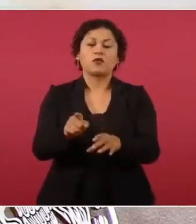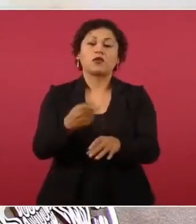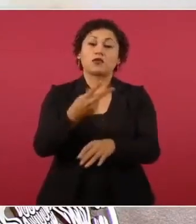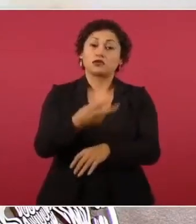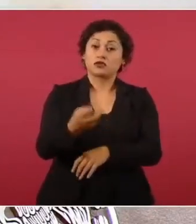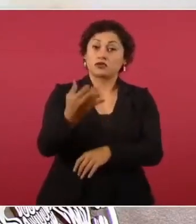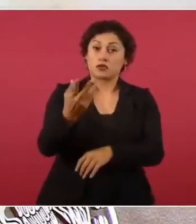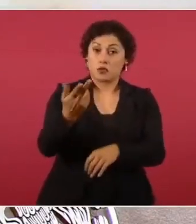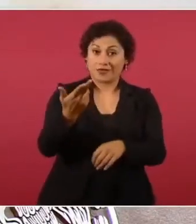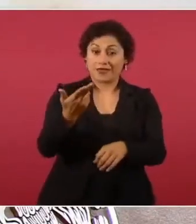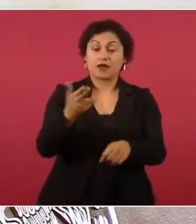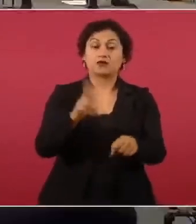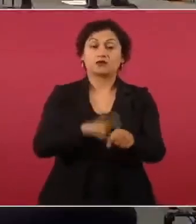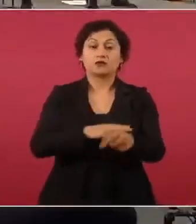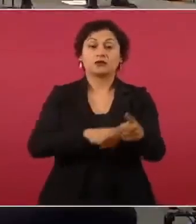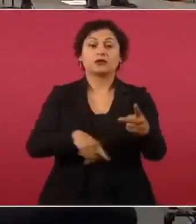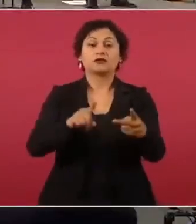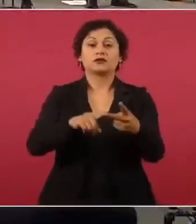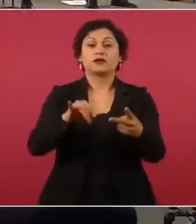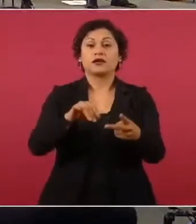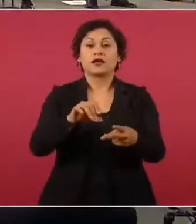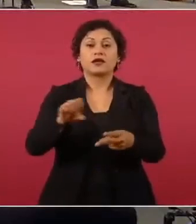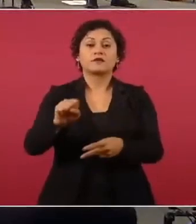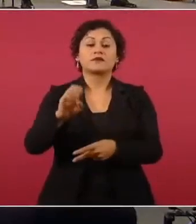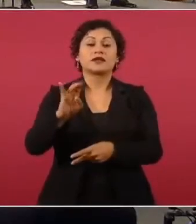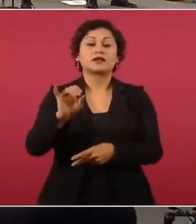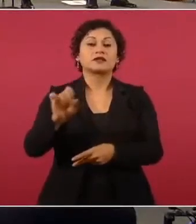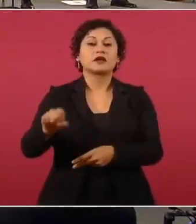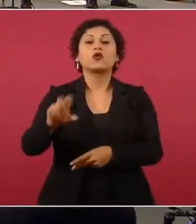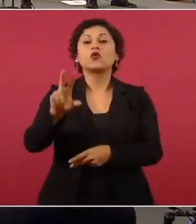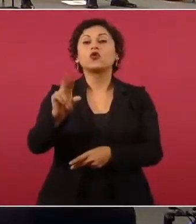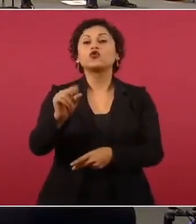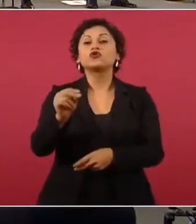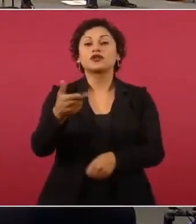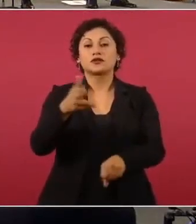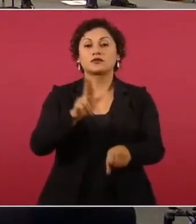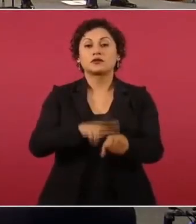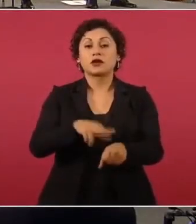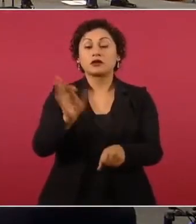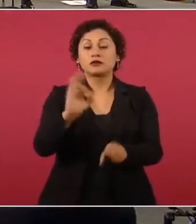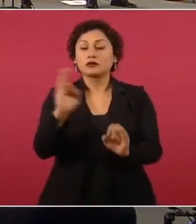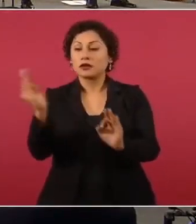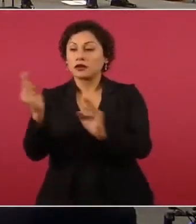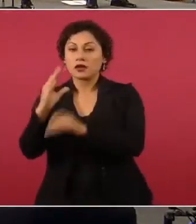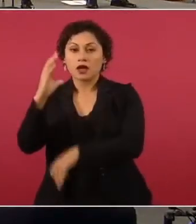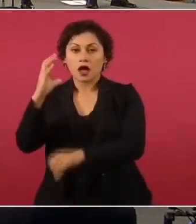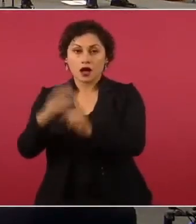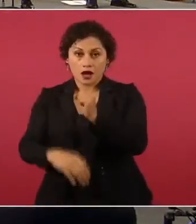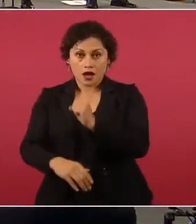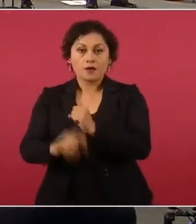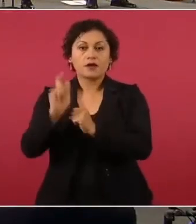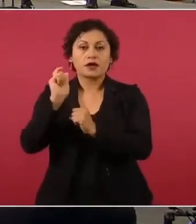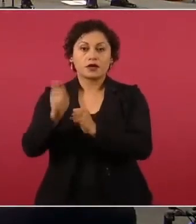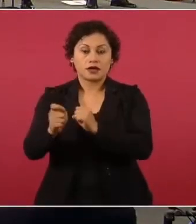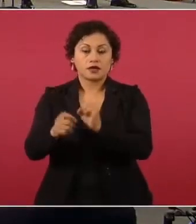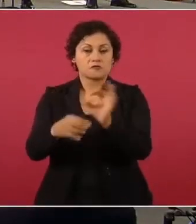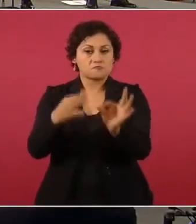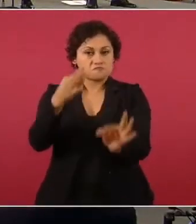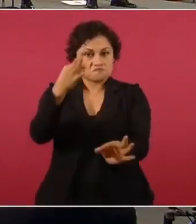hospitales, el IMSS Bienestar 80 hospitales. Podemos estar concluyendo el año con el modelo de atención